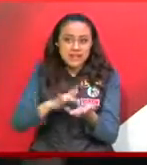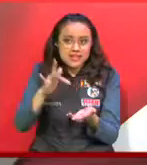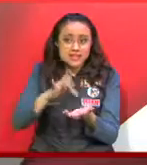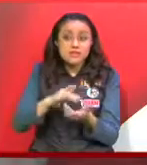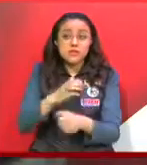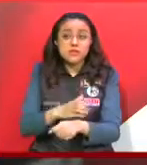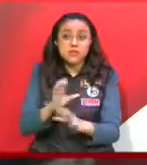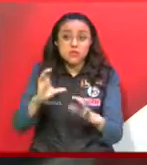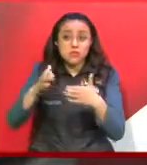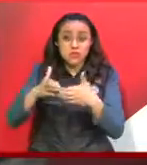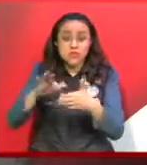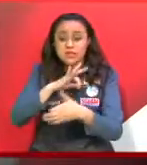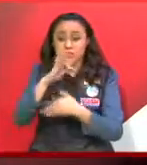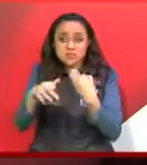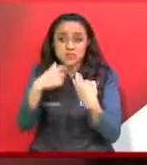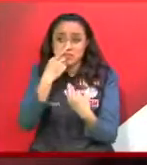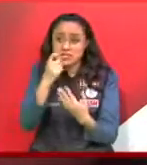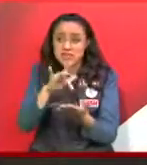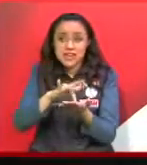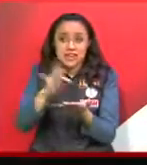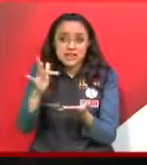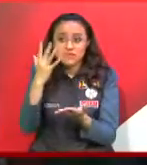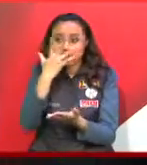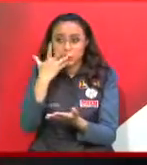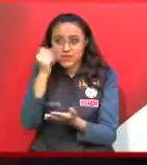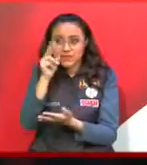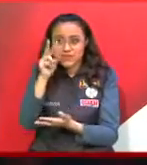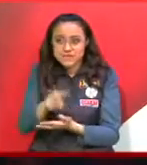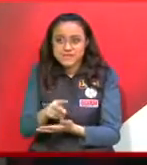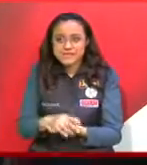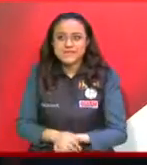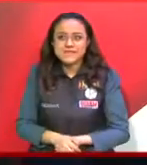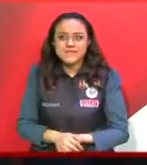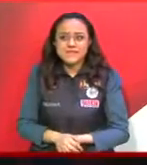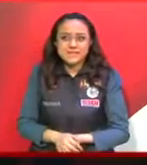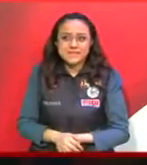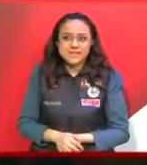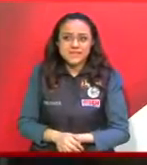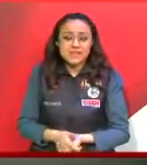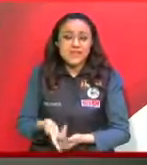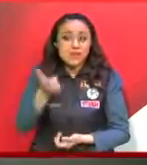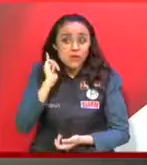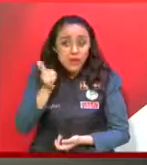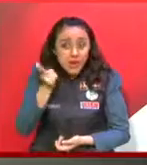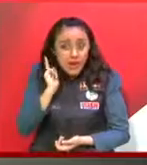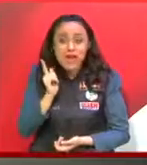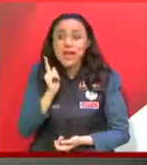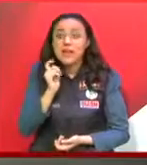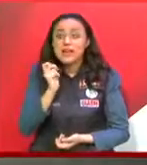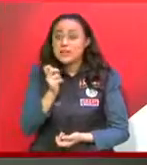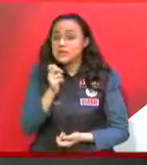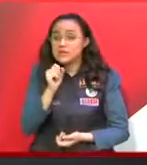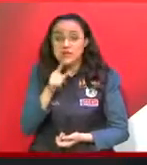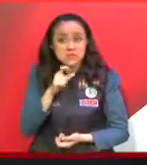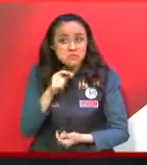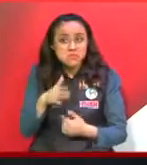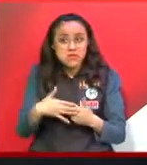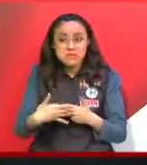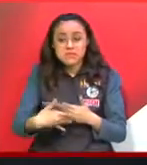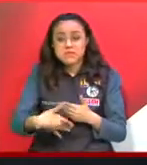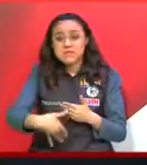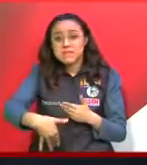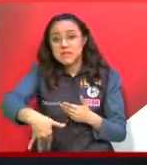de mi comunidad y me pareció súper espléndido. Pero ojalá y esto siga cada vez